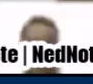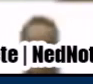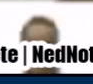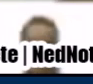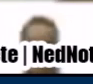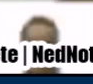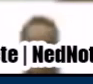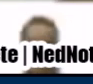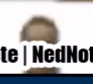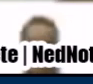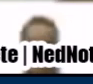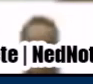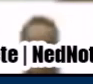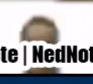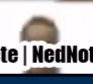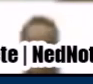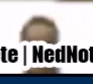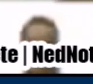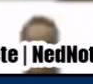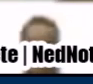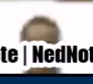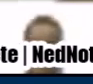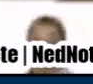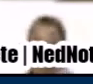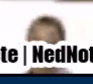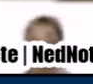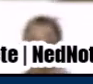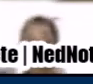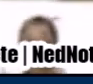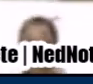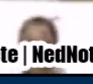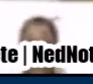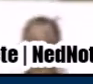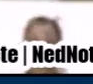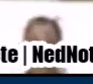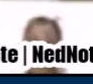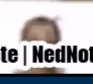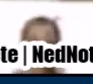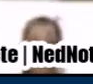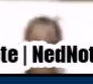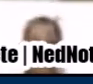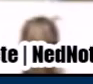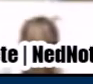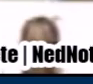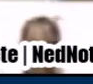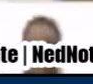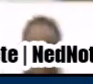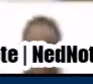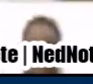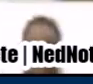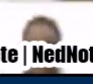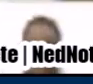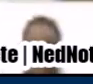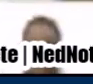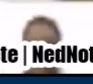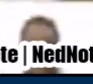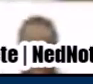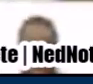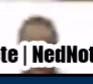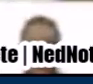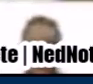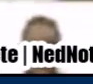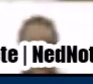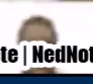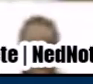hoy reconoce, confunde la fatiga natural de un proceso de lucha